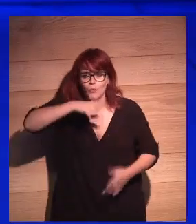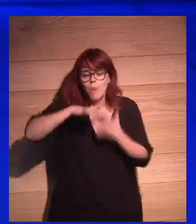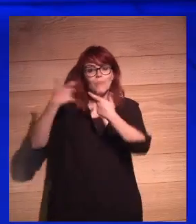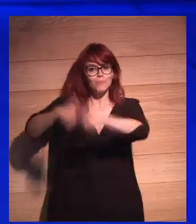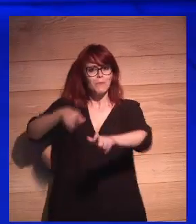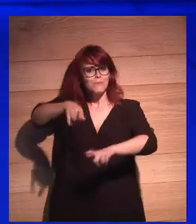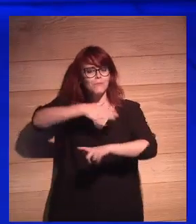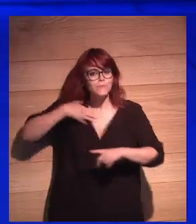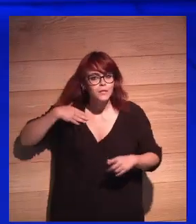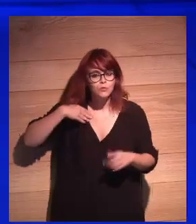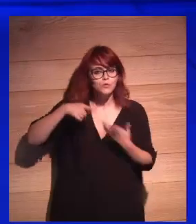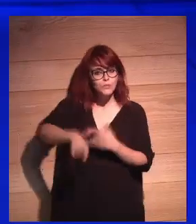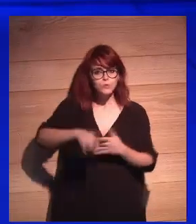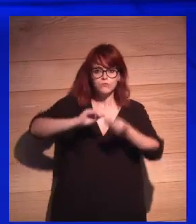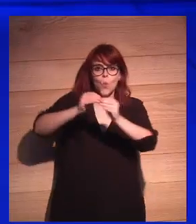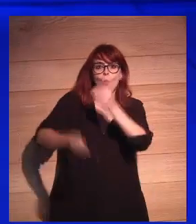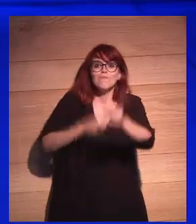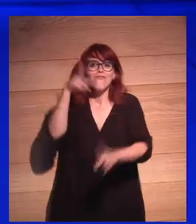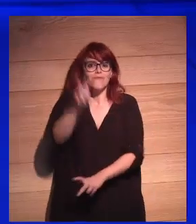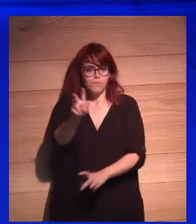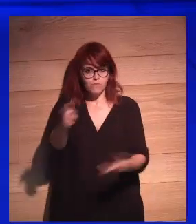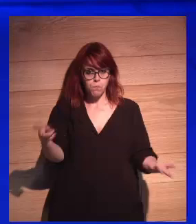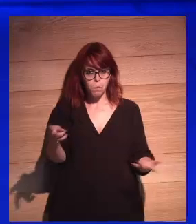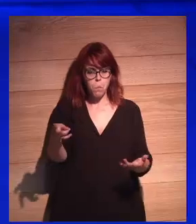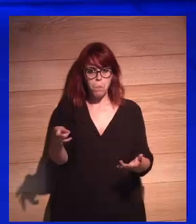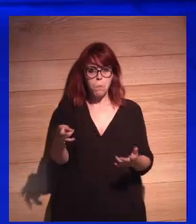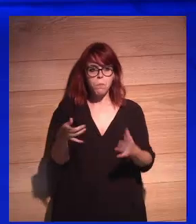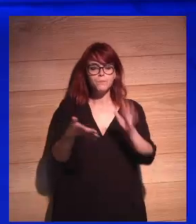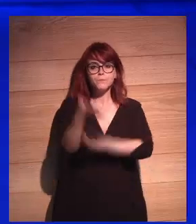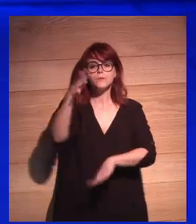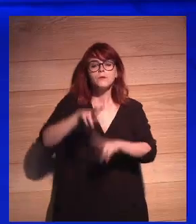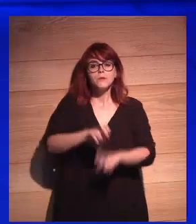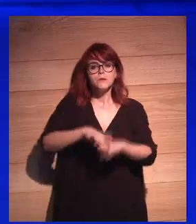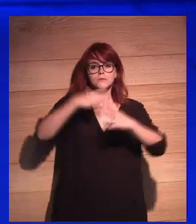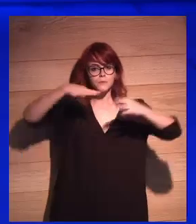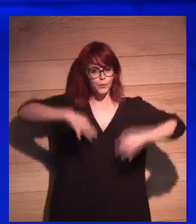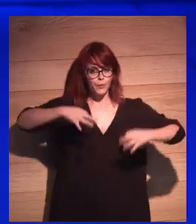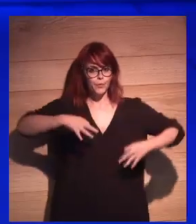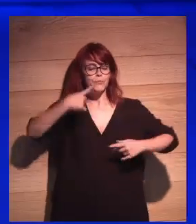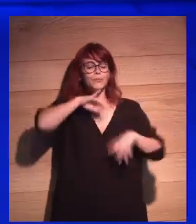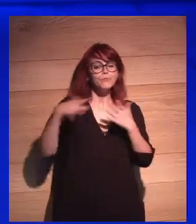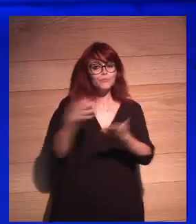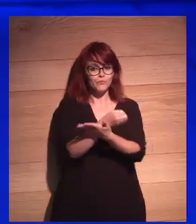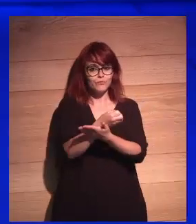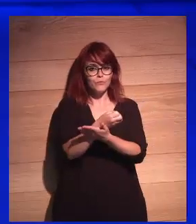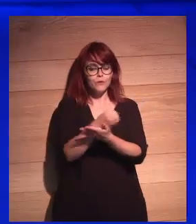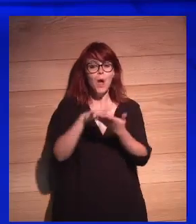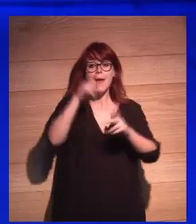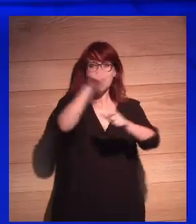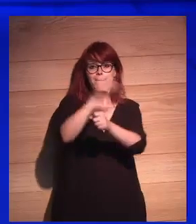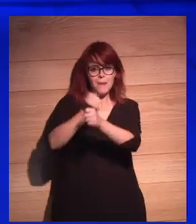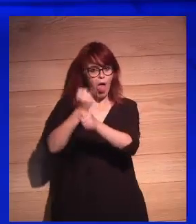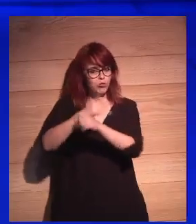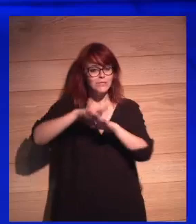vale, queremos esto, pero algo útil. Pues entonces creamos las 10 reglas de seguridad, en la que todos los empleados de Repsol, que no son